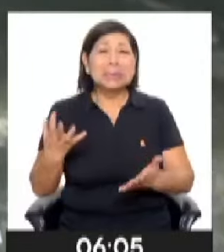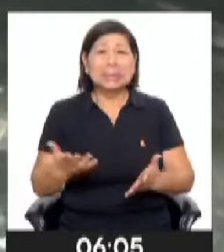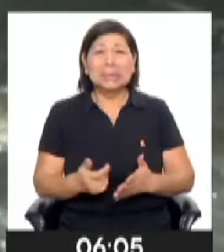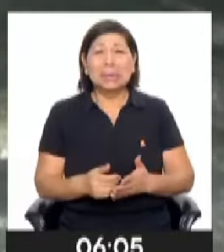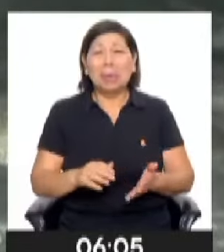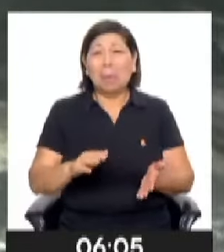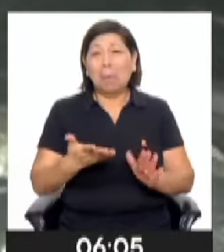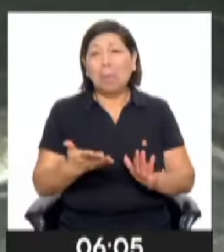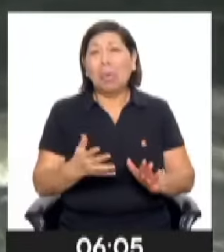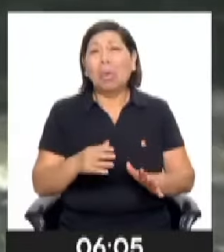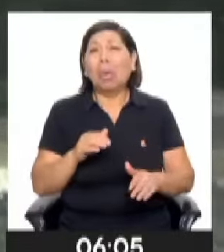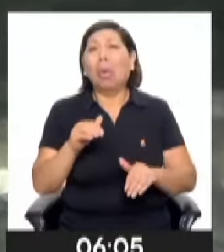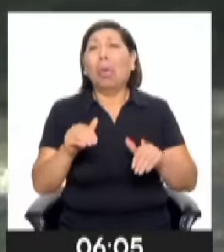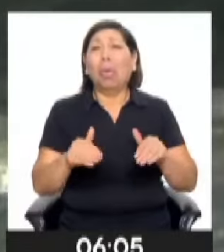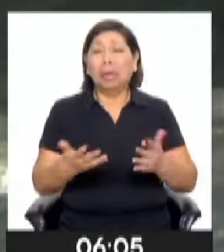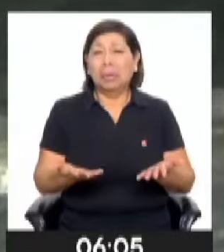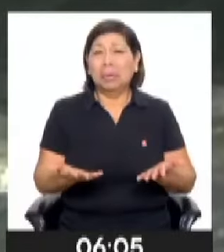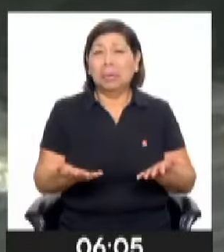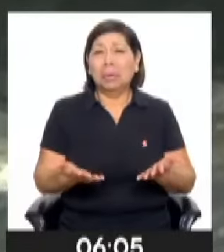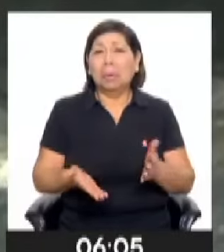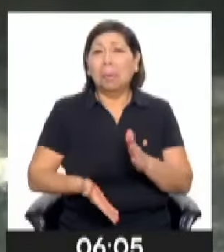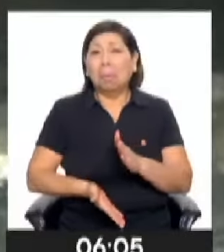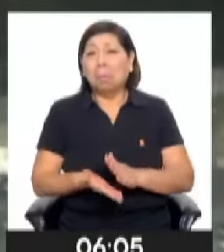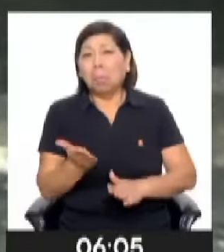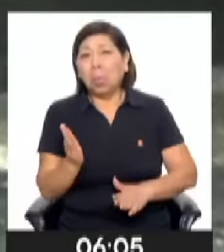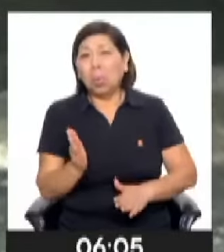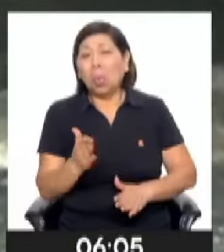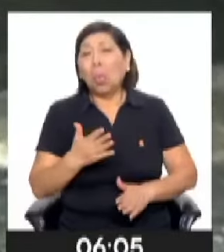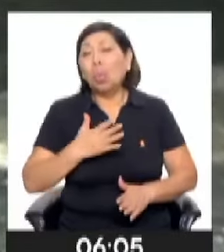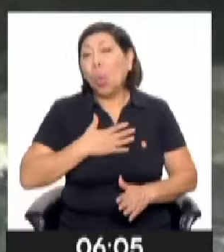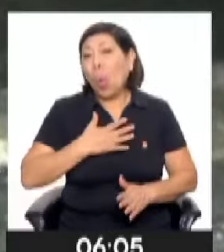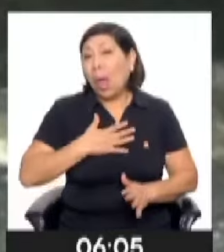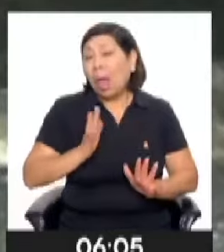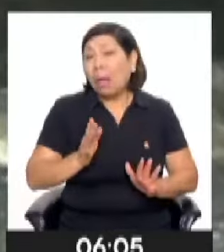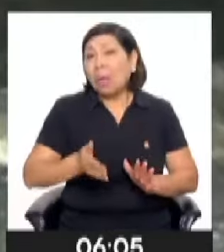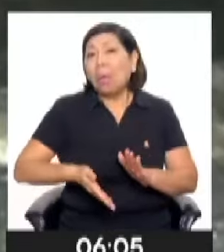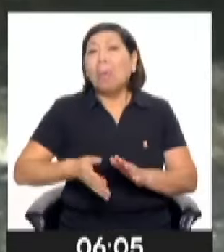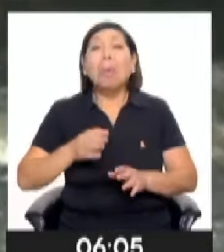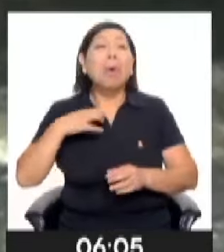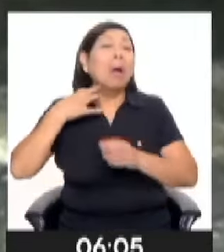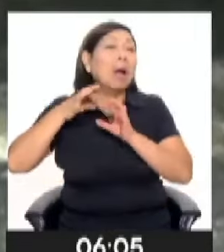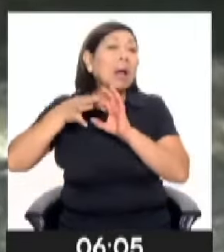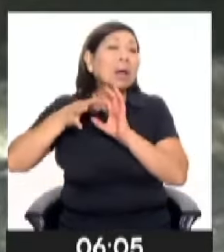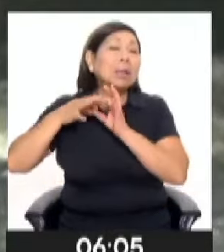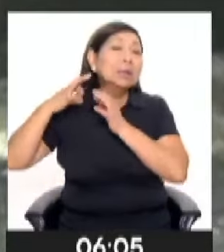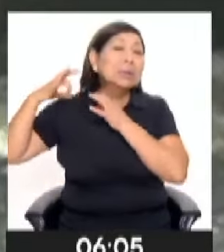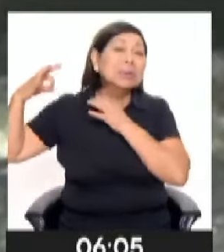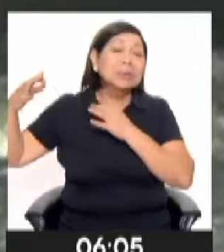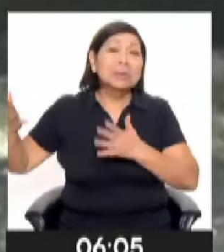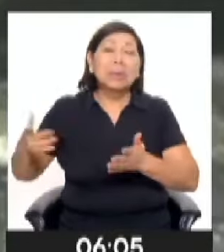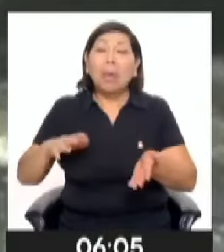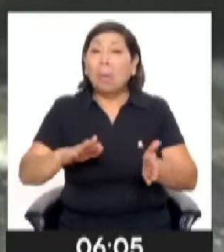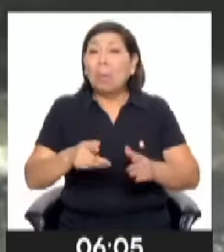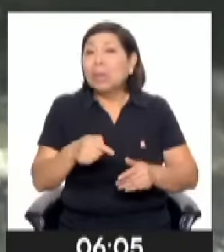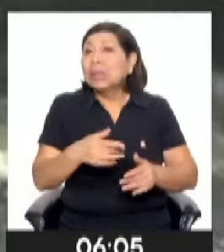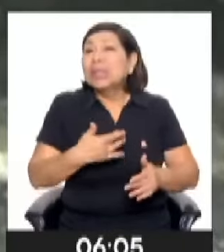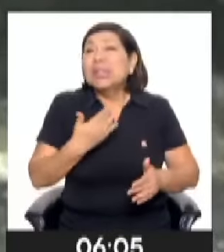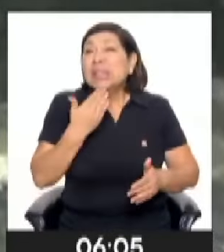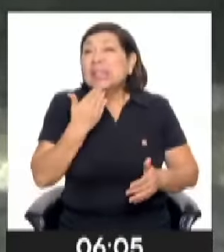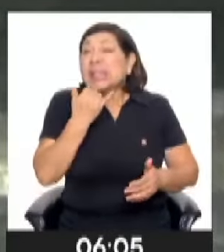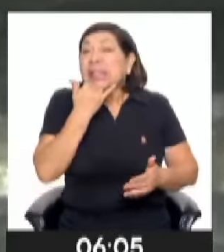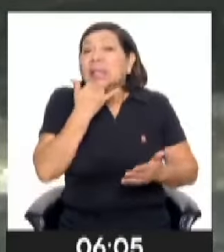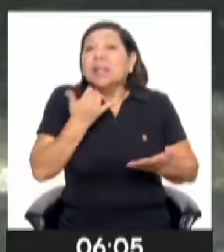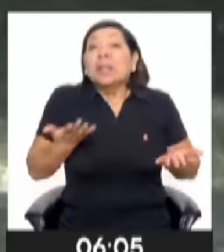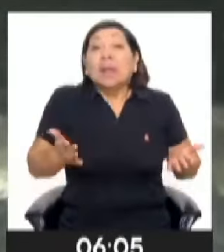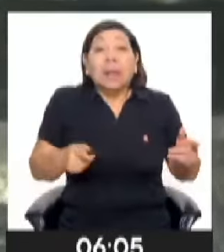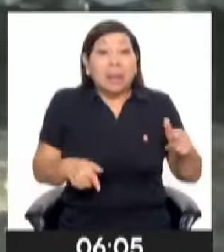habría fallecido ahogado, quizás se haya escapado de manos de sus dueños, de sus propietarios, y lamentablemente ha fallecido. No sabemos si